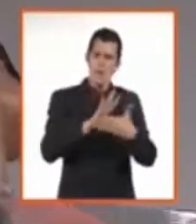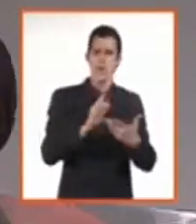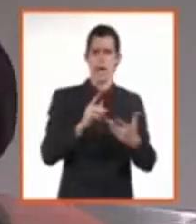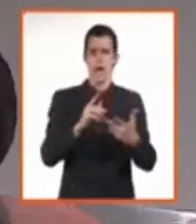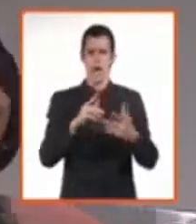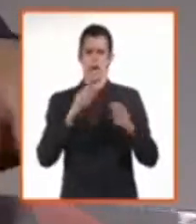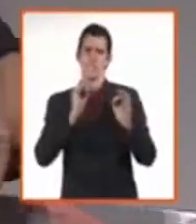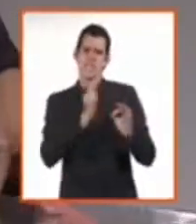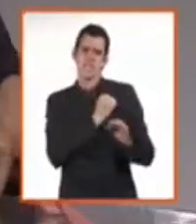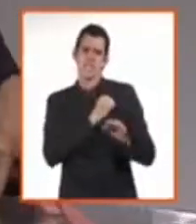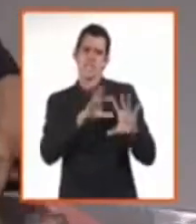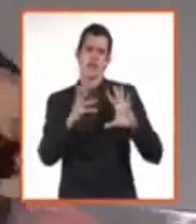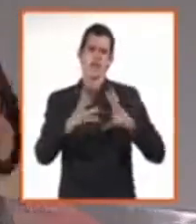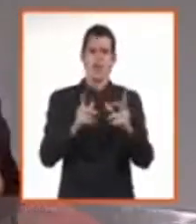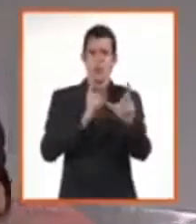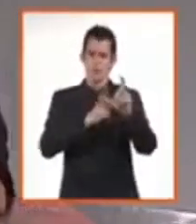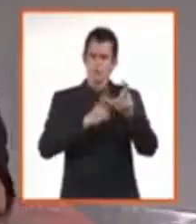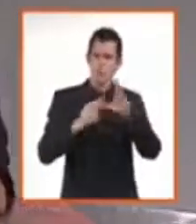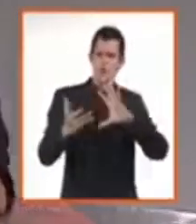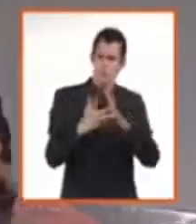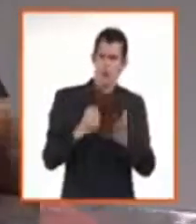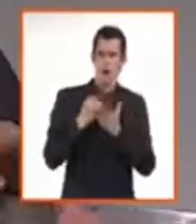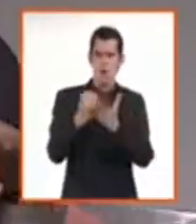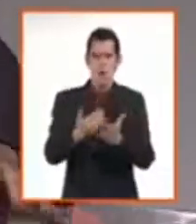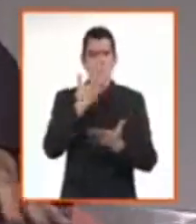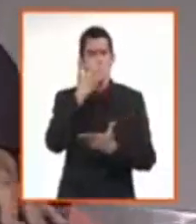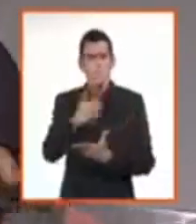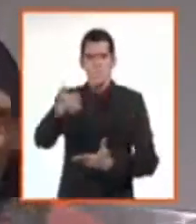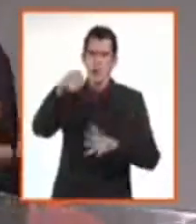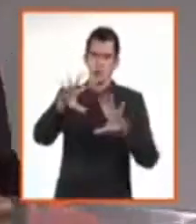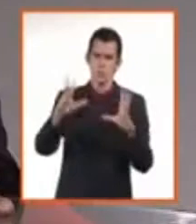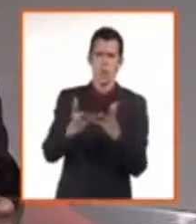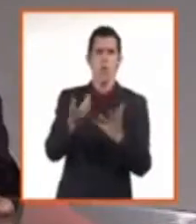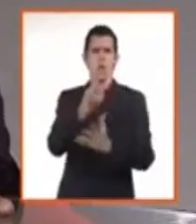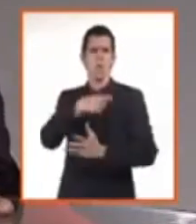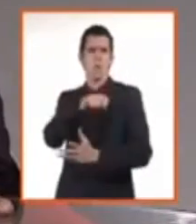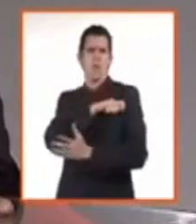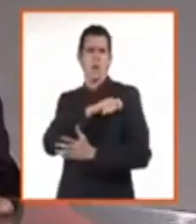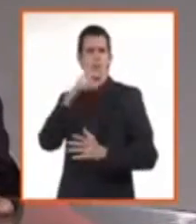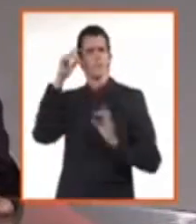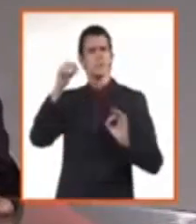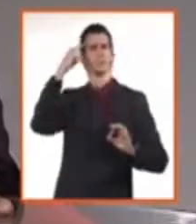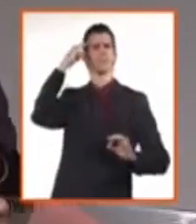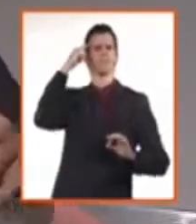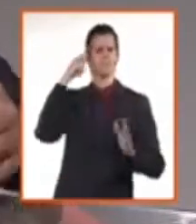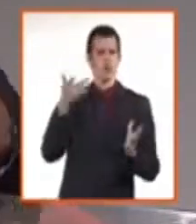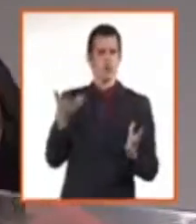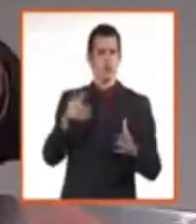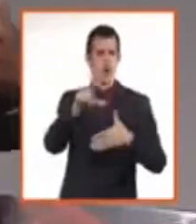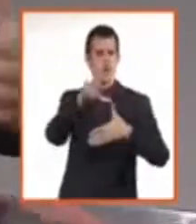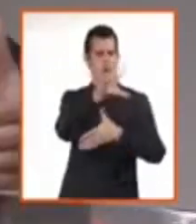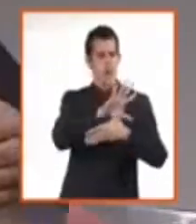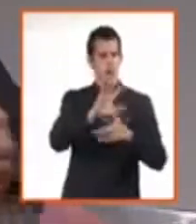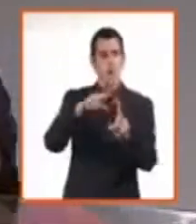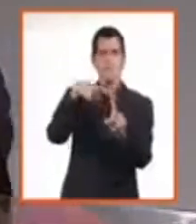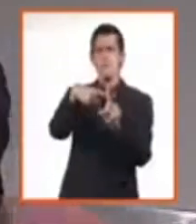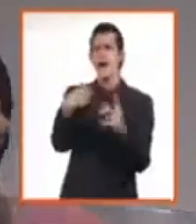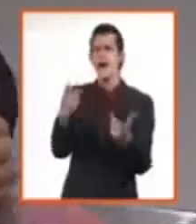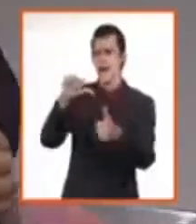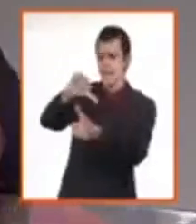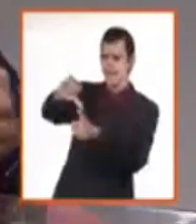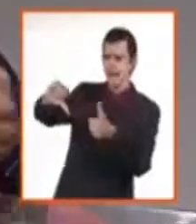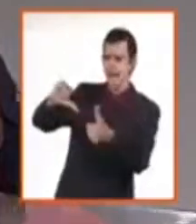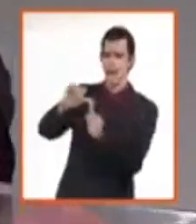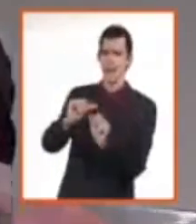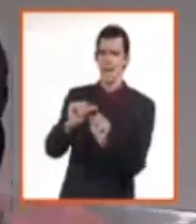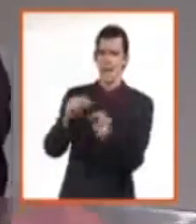de izquierda que incluyeron al caribe como parte de américa latina también porque el caribe de siempre fue una región más marginada quizás por una cuestiones históricas que se